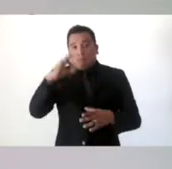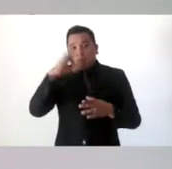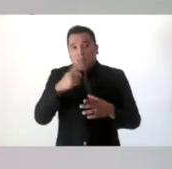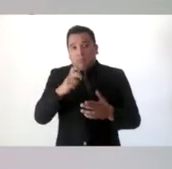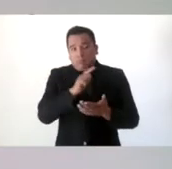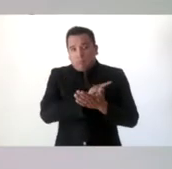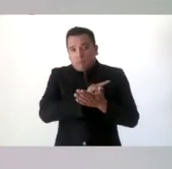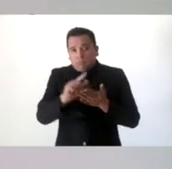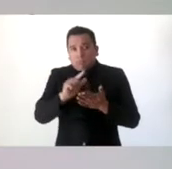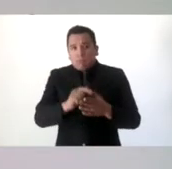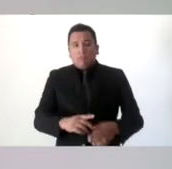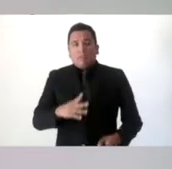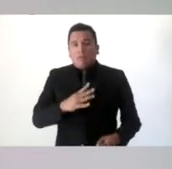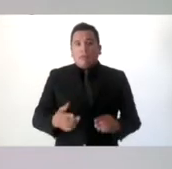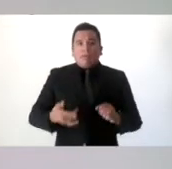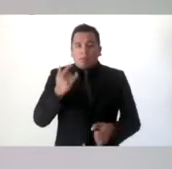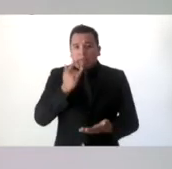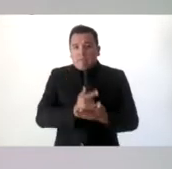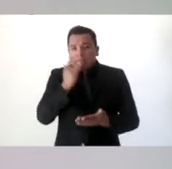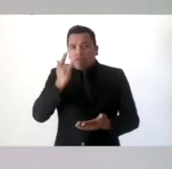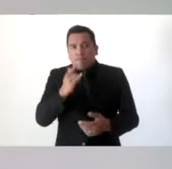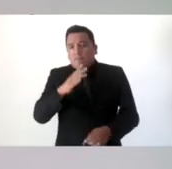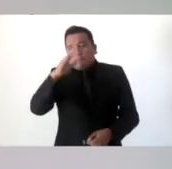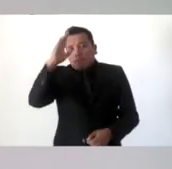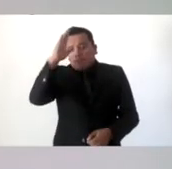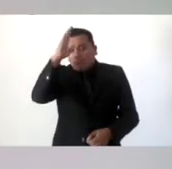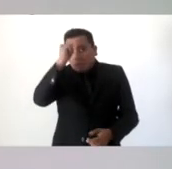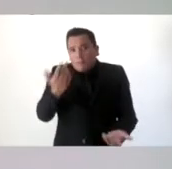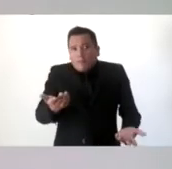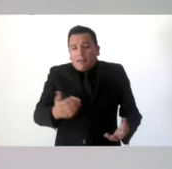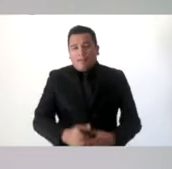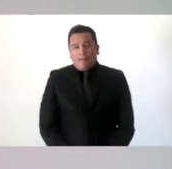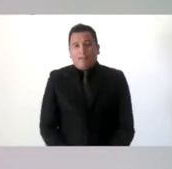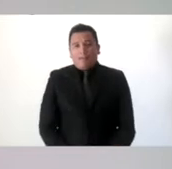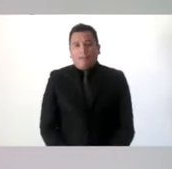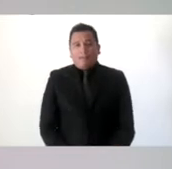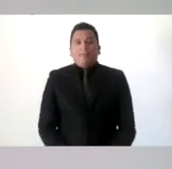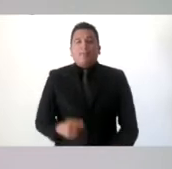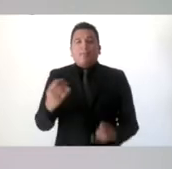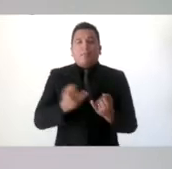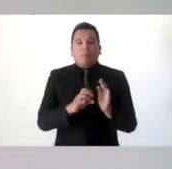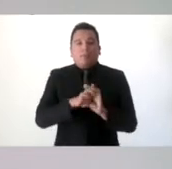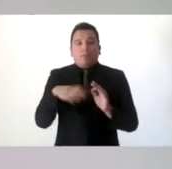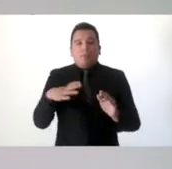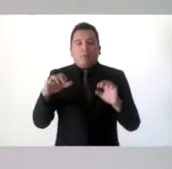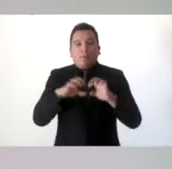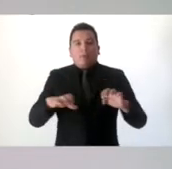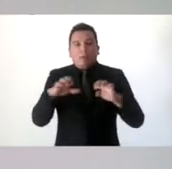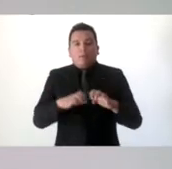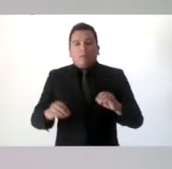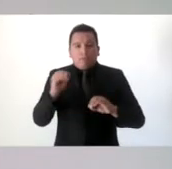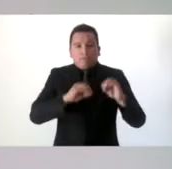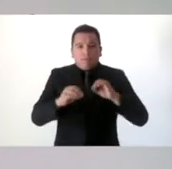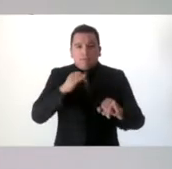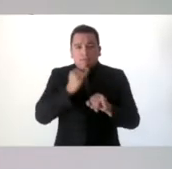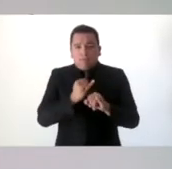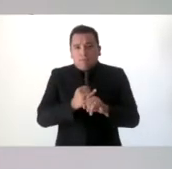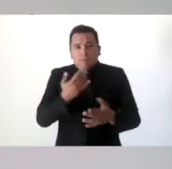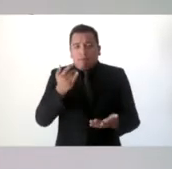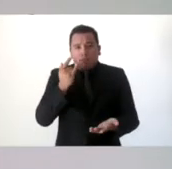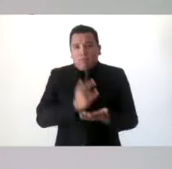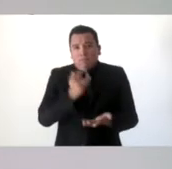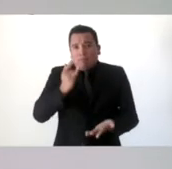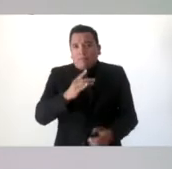etcétera, que no hay forma de hacer trampa, pero además que incluso utilizando mecanismos electrónicos esta forma de hacer trampa